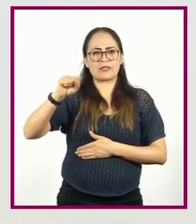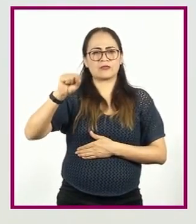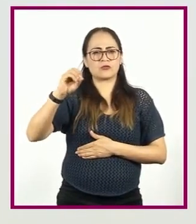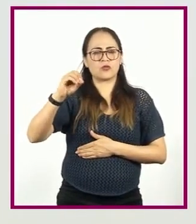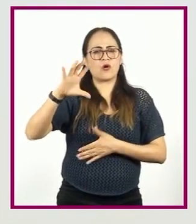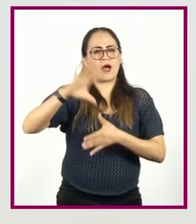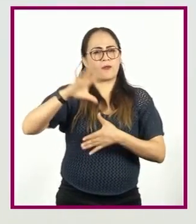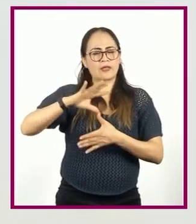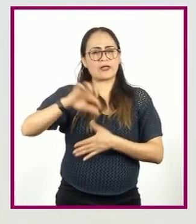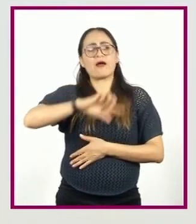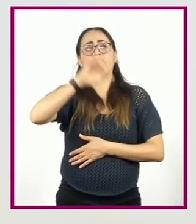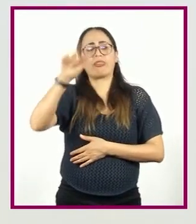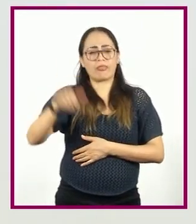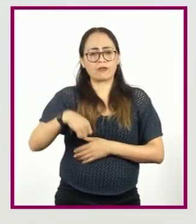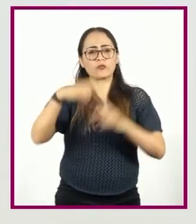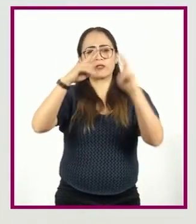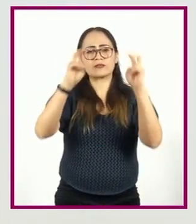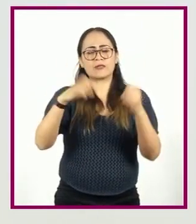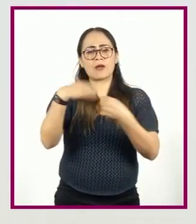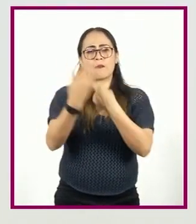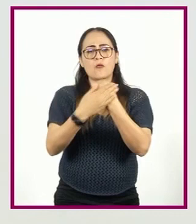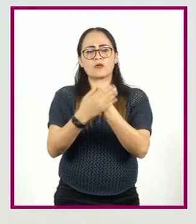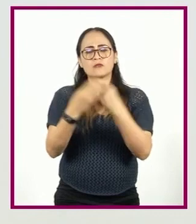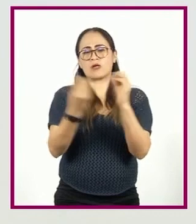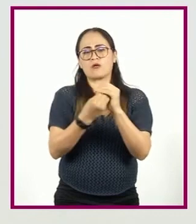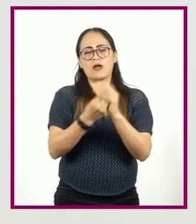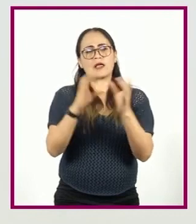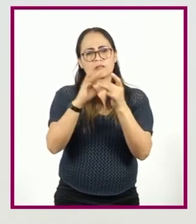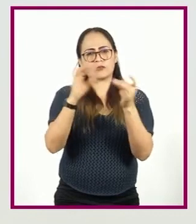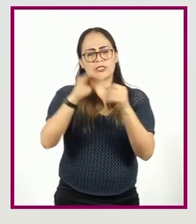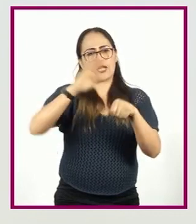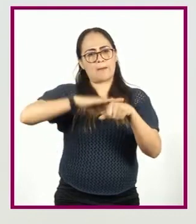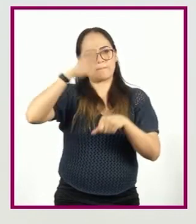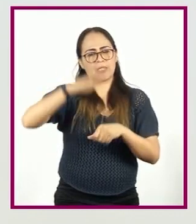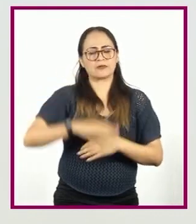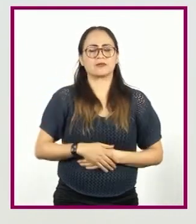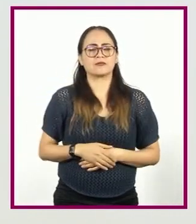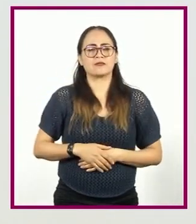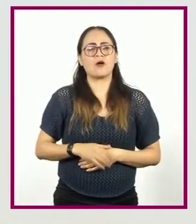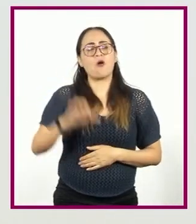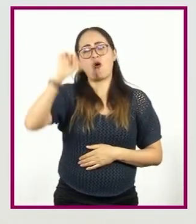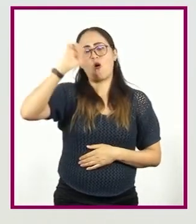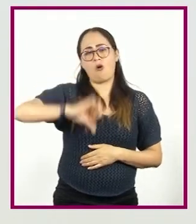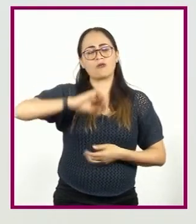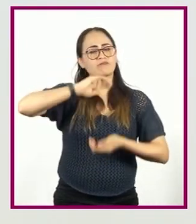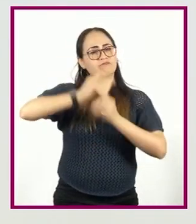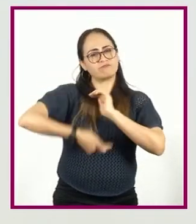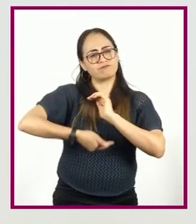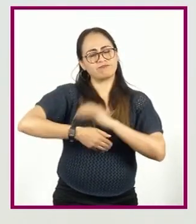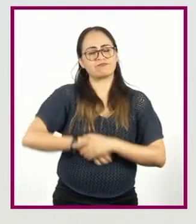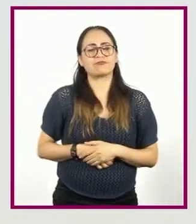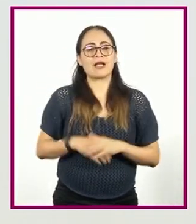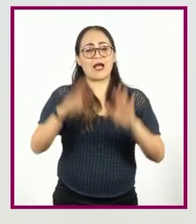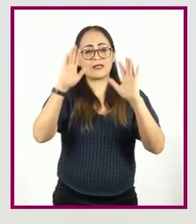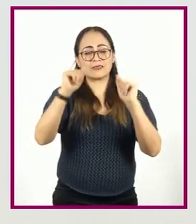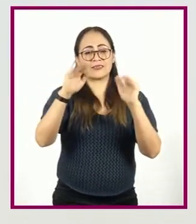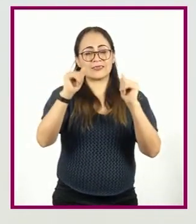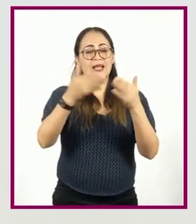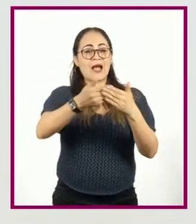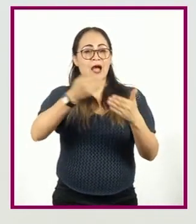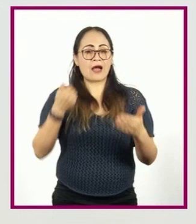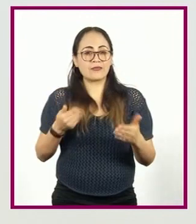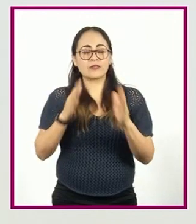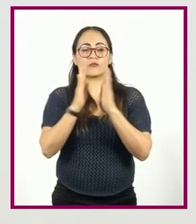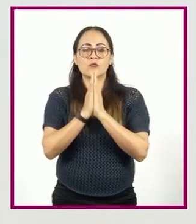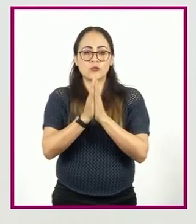se abordará en la próxima sesión. Por hoy hemos llegado al final. Antes de despedirnos, les